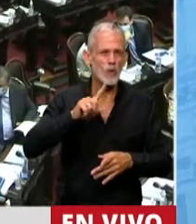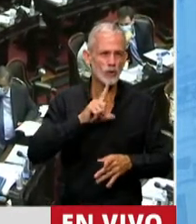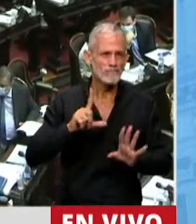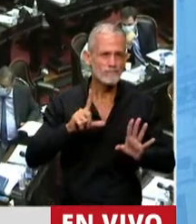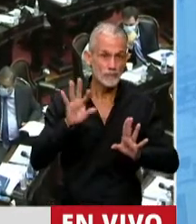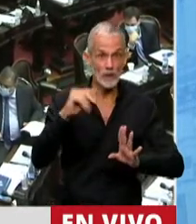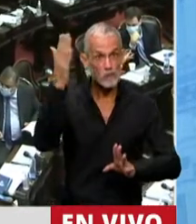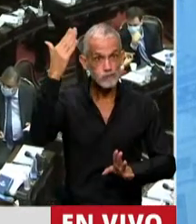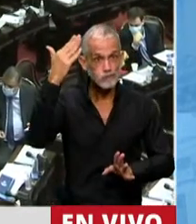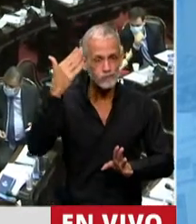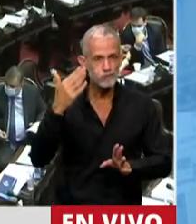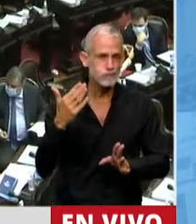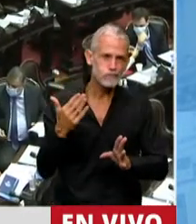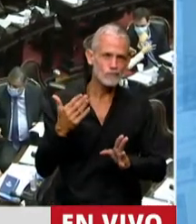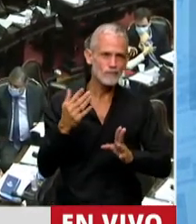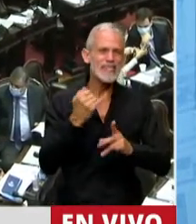cierto discurso